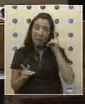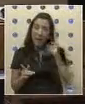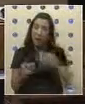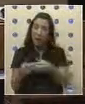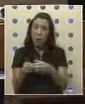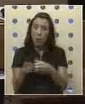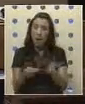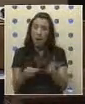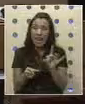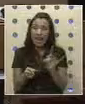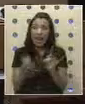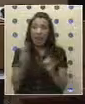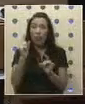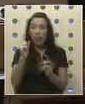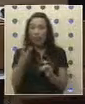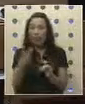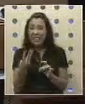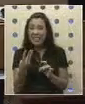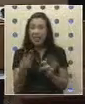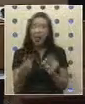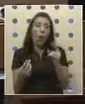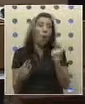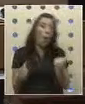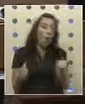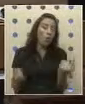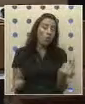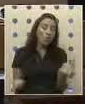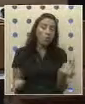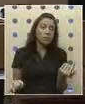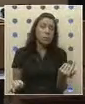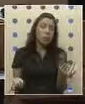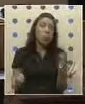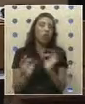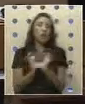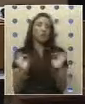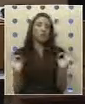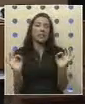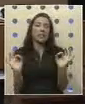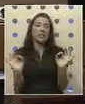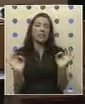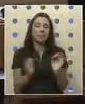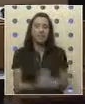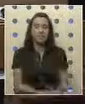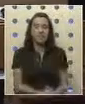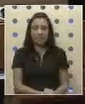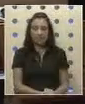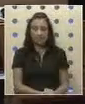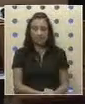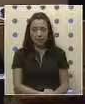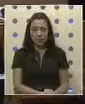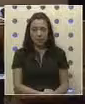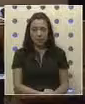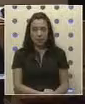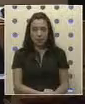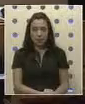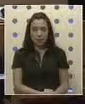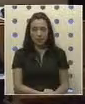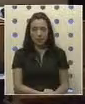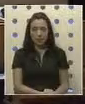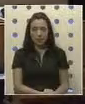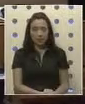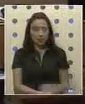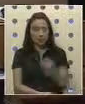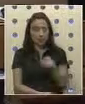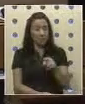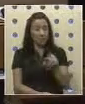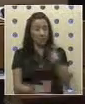elegir, o un tercio, o solo uno, o ninguno. De lo que se trata, y esa es la naturaleza del